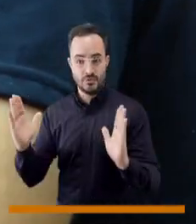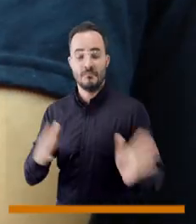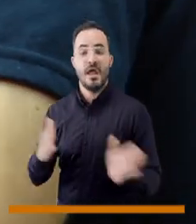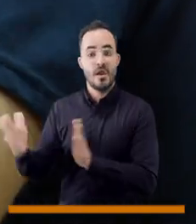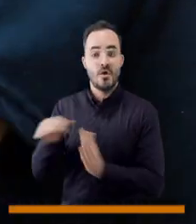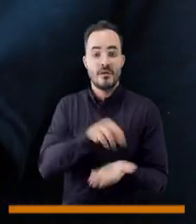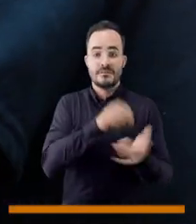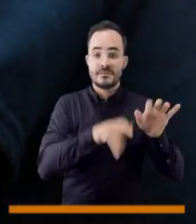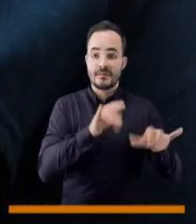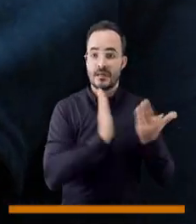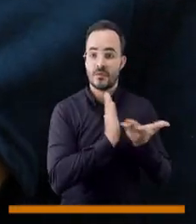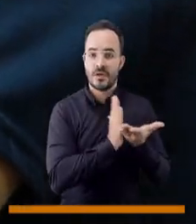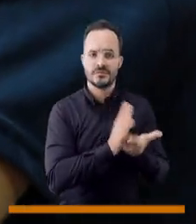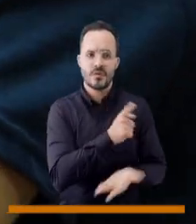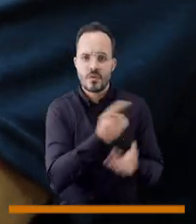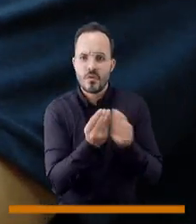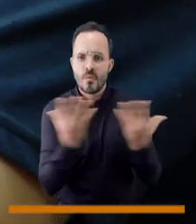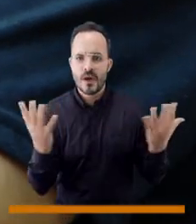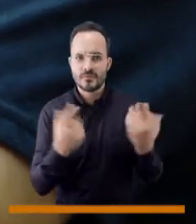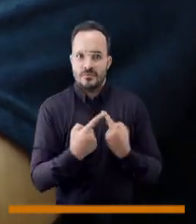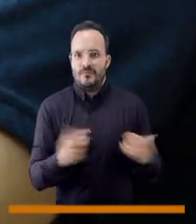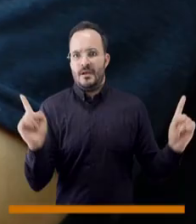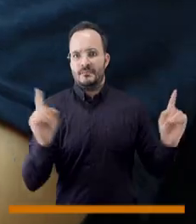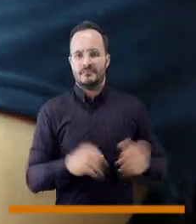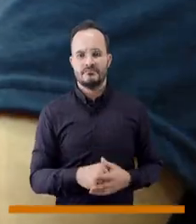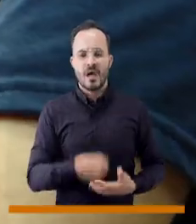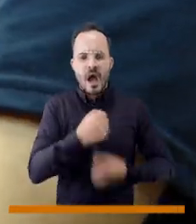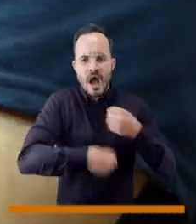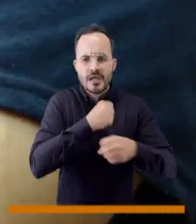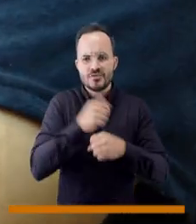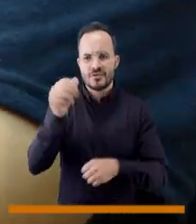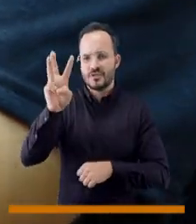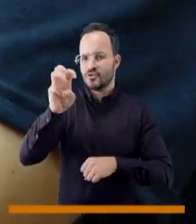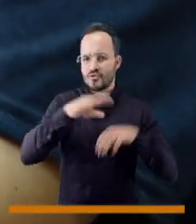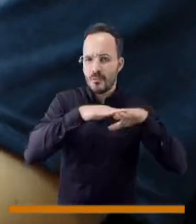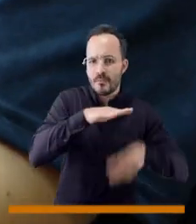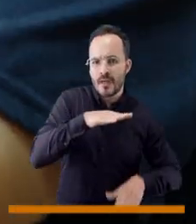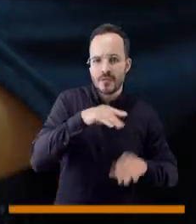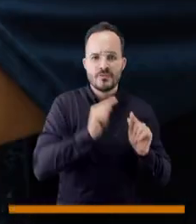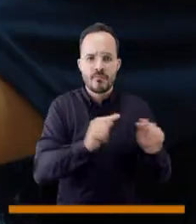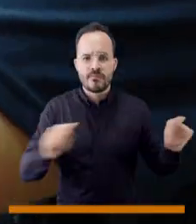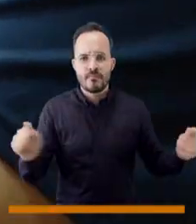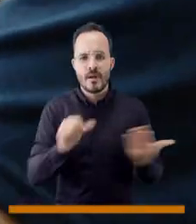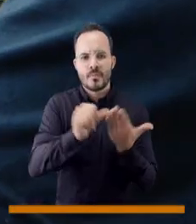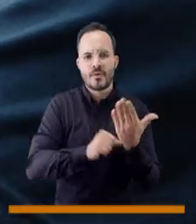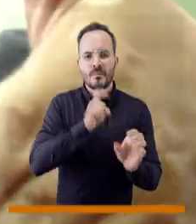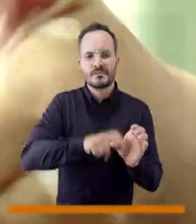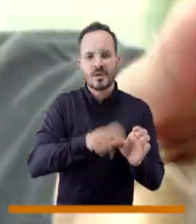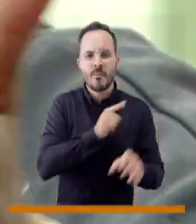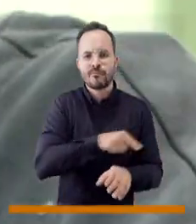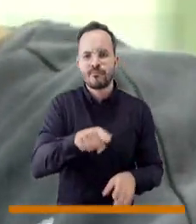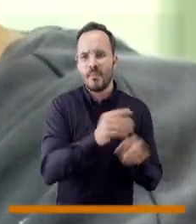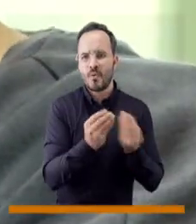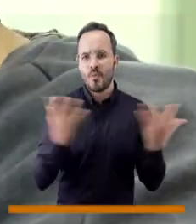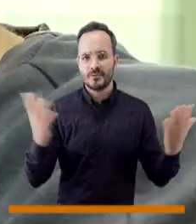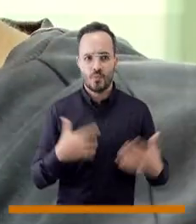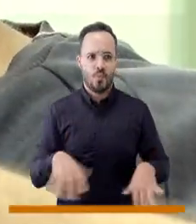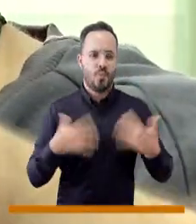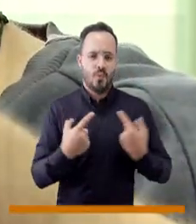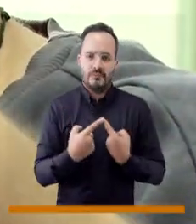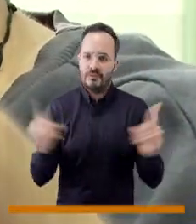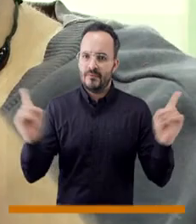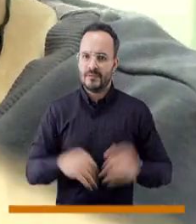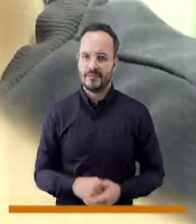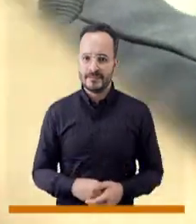sabemos que la Secretaría de Educación tiene otro número importante de menores de edad que se encuentran dentro de los programas. Es